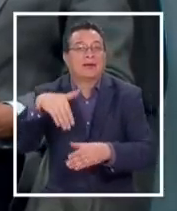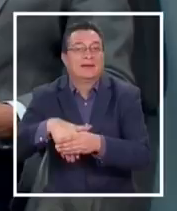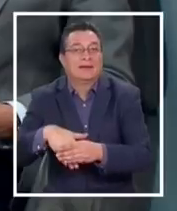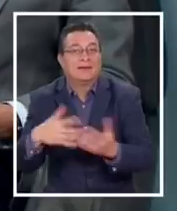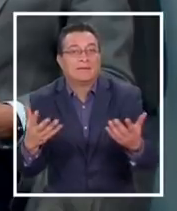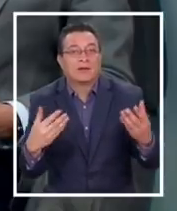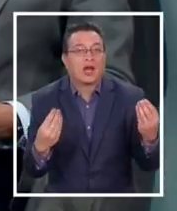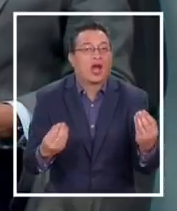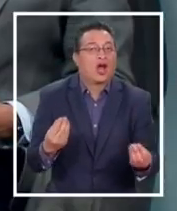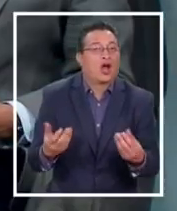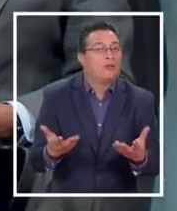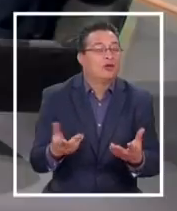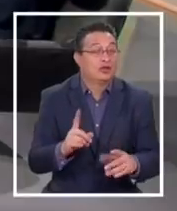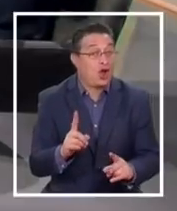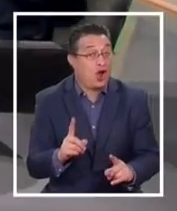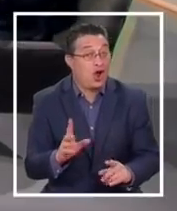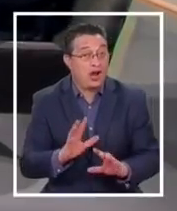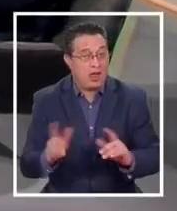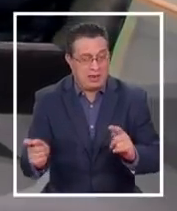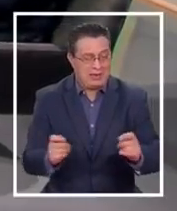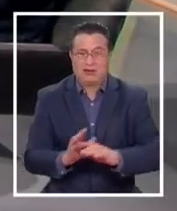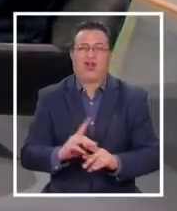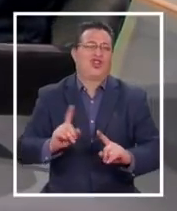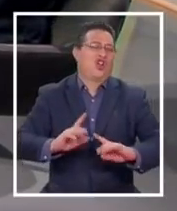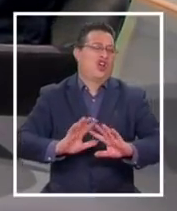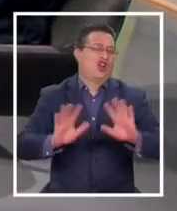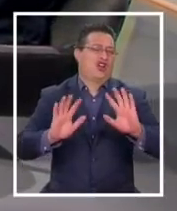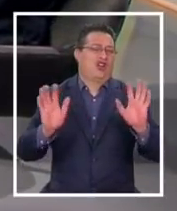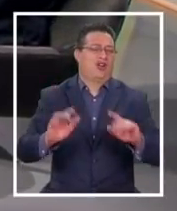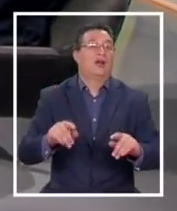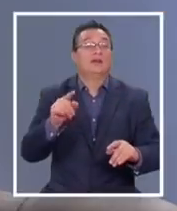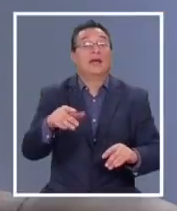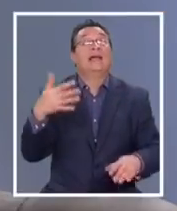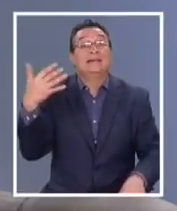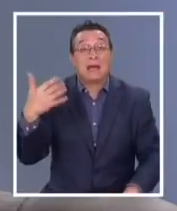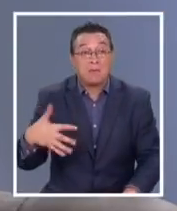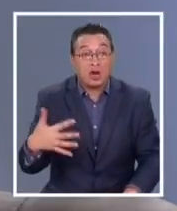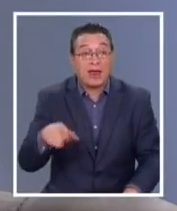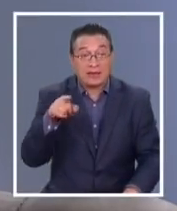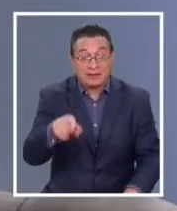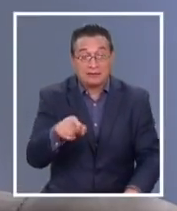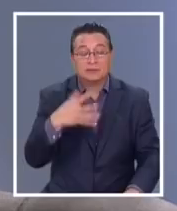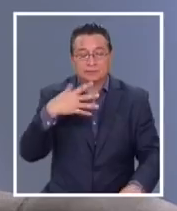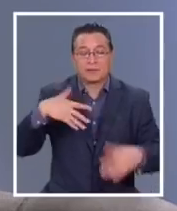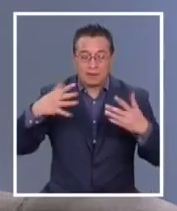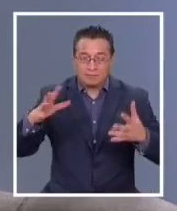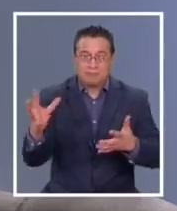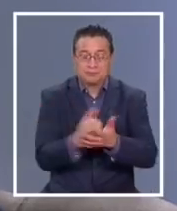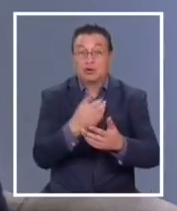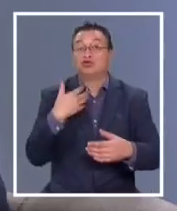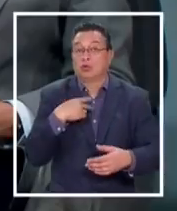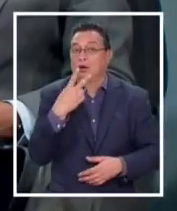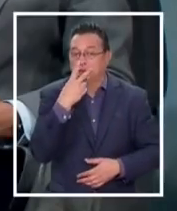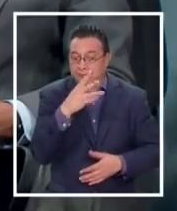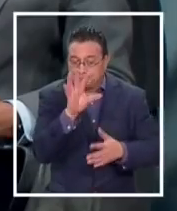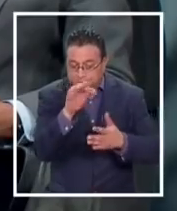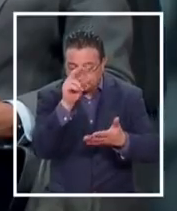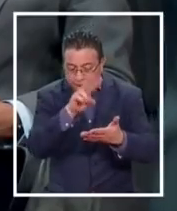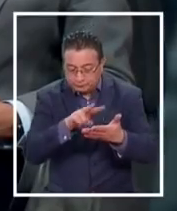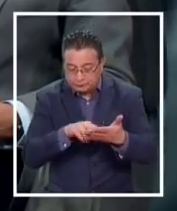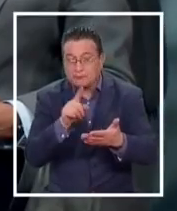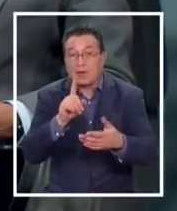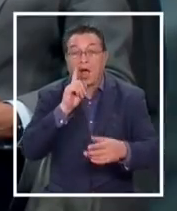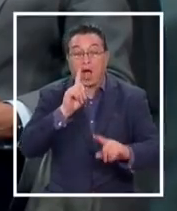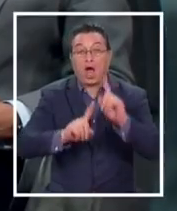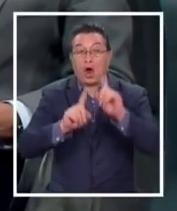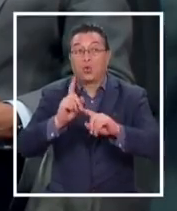que no se vaya a decir? No, para nada. Pero lo importante aquí es sacar las cosas como corresponde. Yo leí por ahí que había